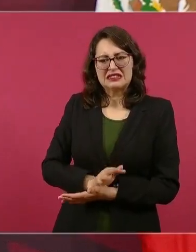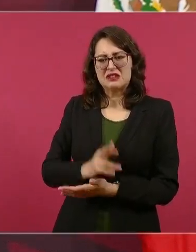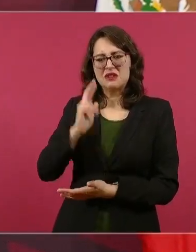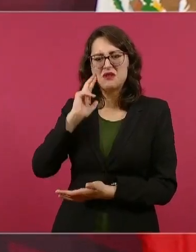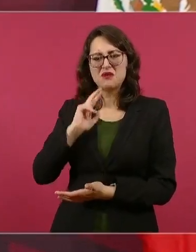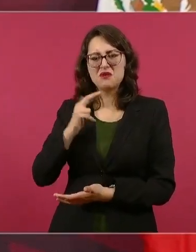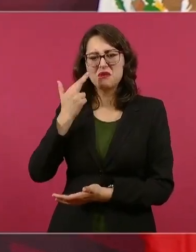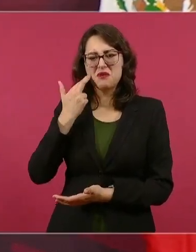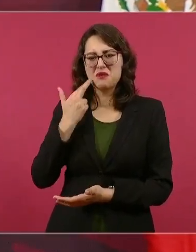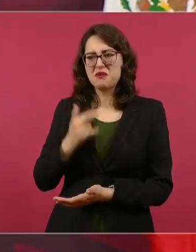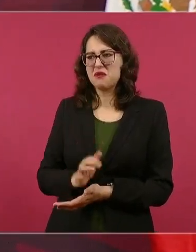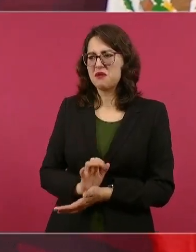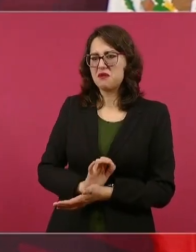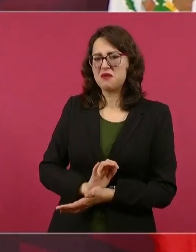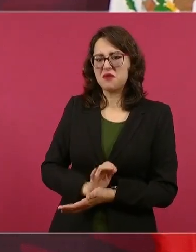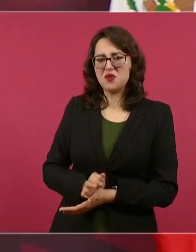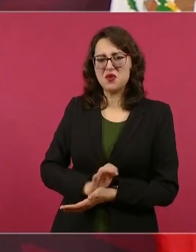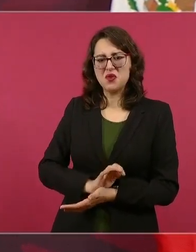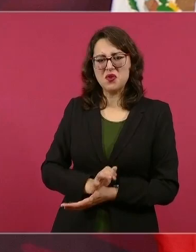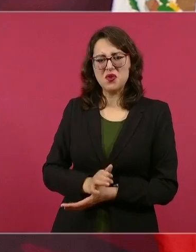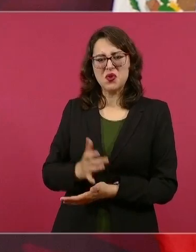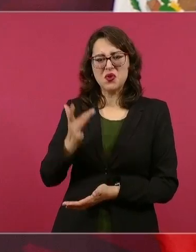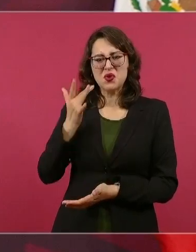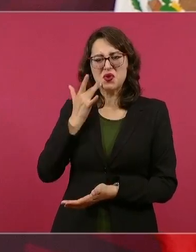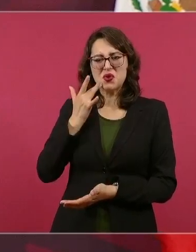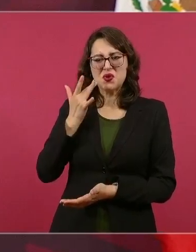puede uno imaginar.